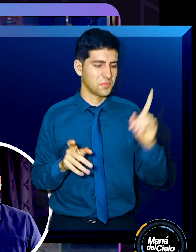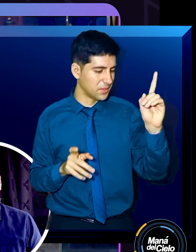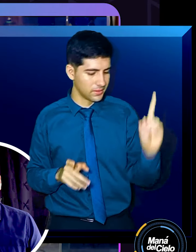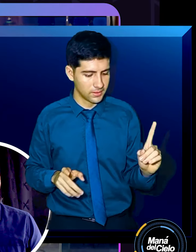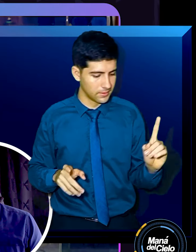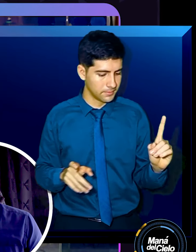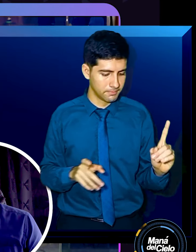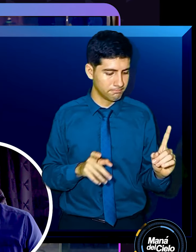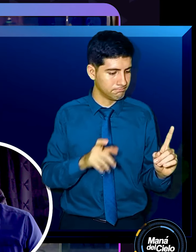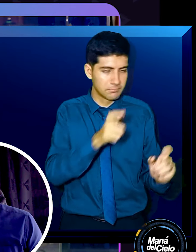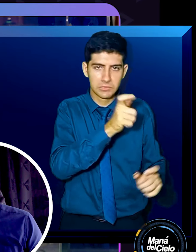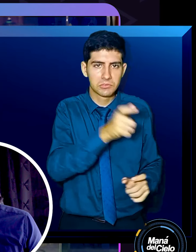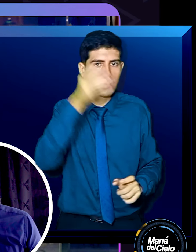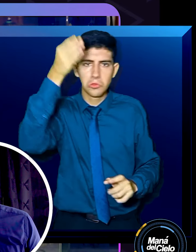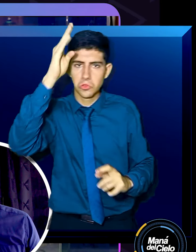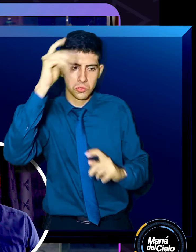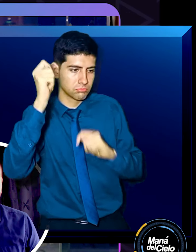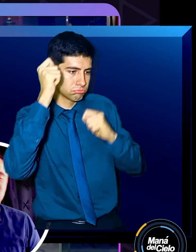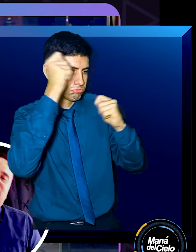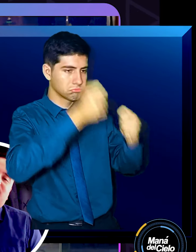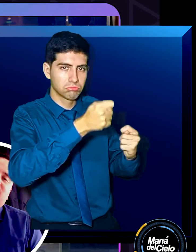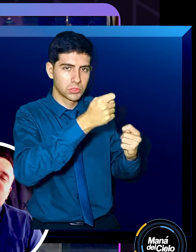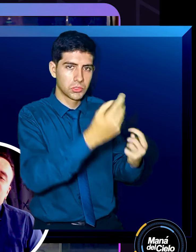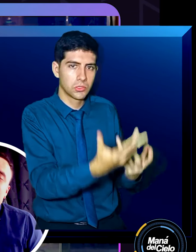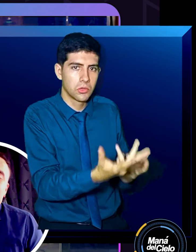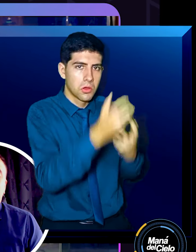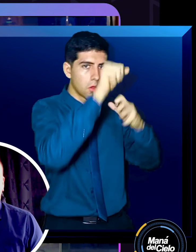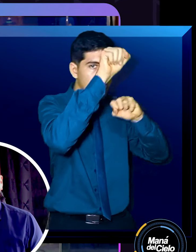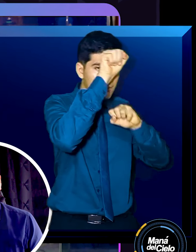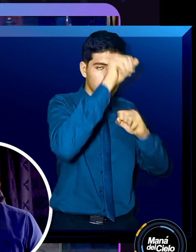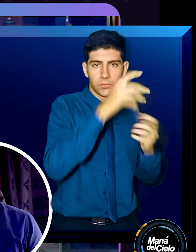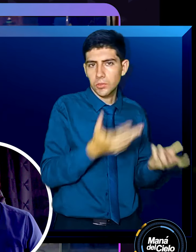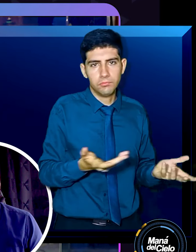Eso no es una gloria, eso es una habilidad con la que uno nace.